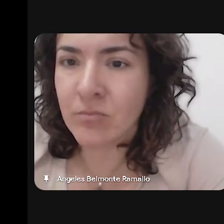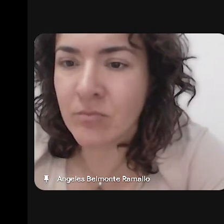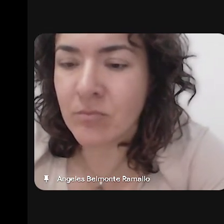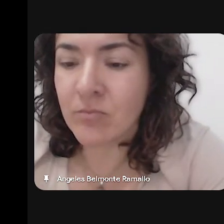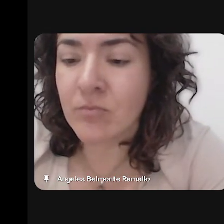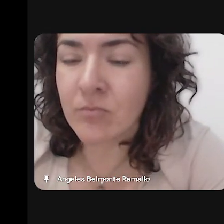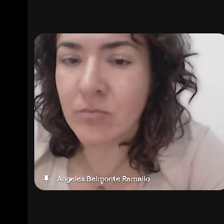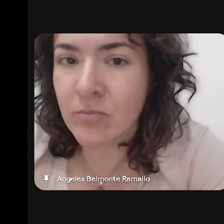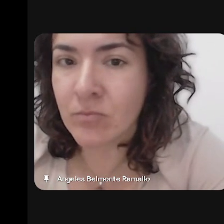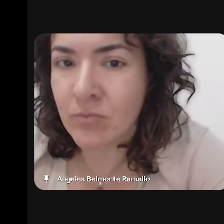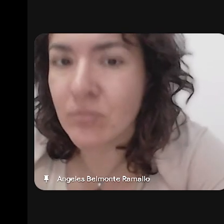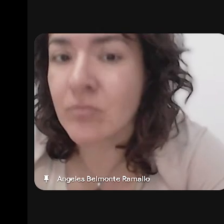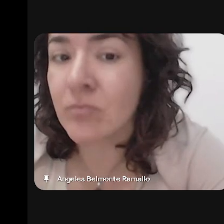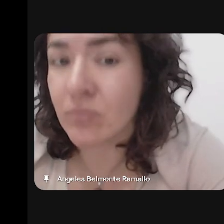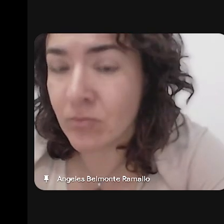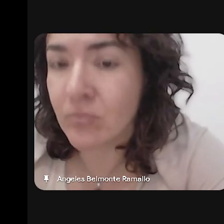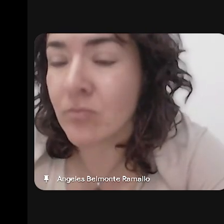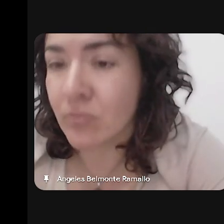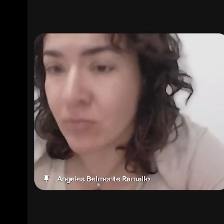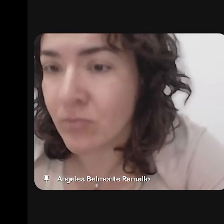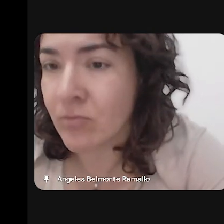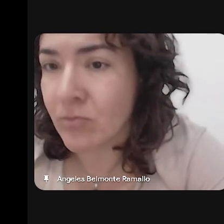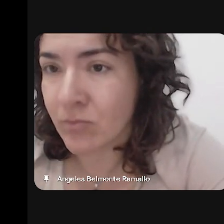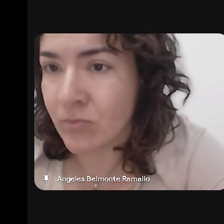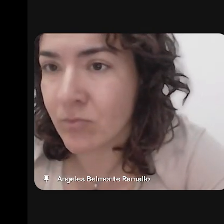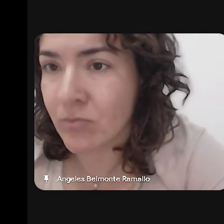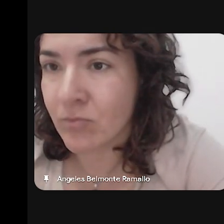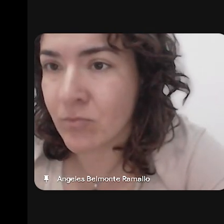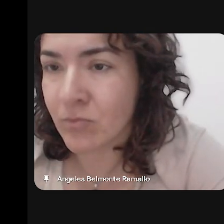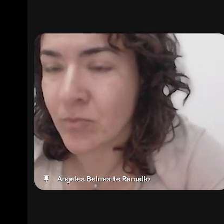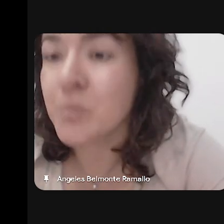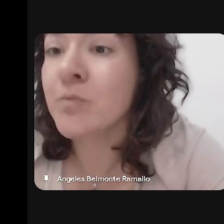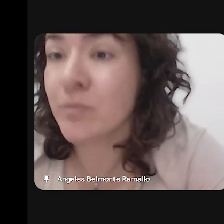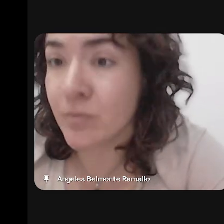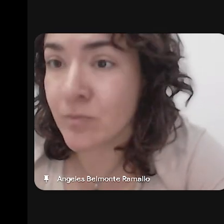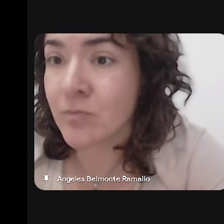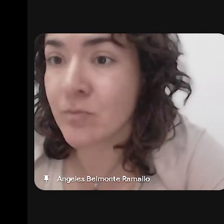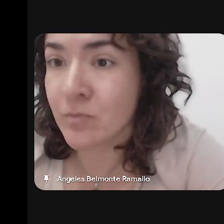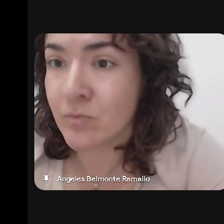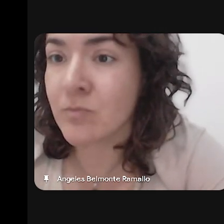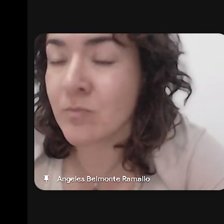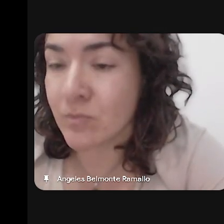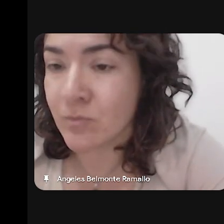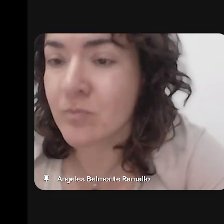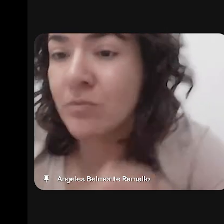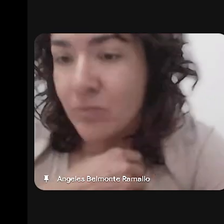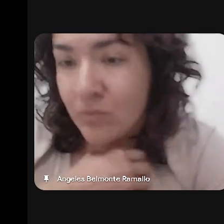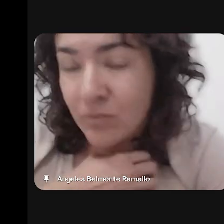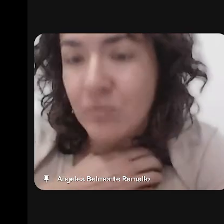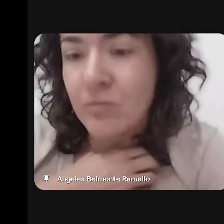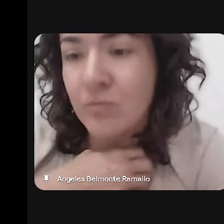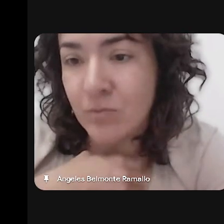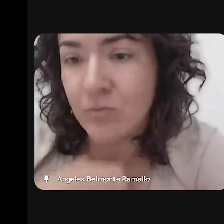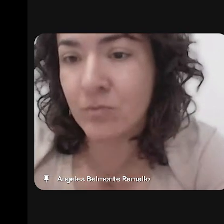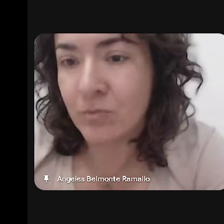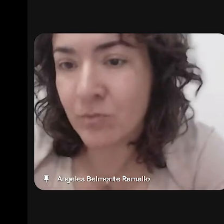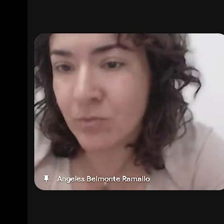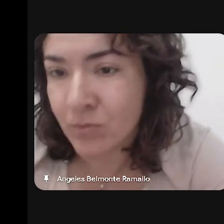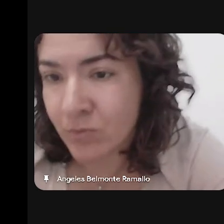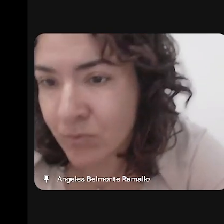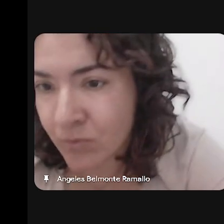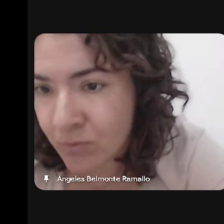las señas o no, y si es no, por qué está mal, y entonces ellos así participan, y ahí es